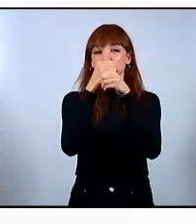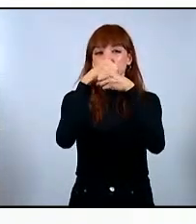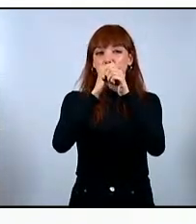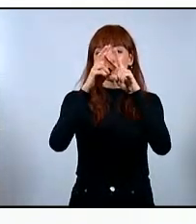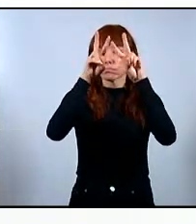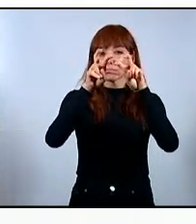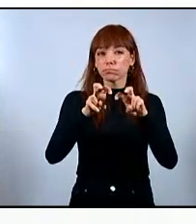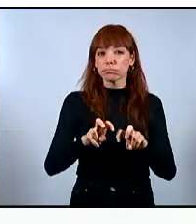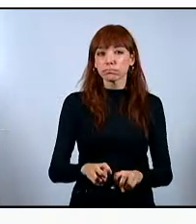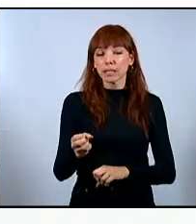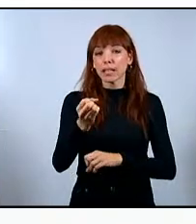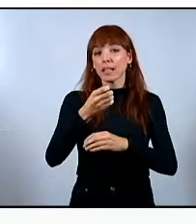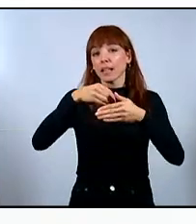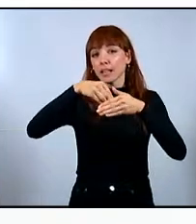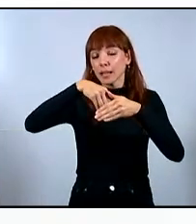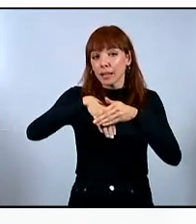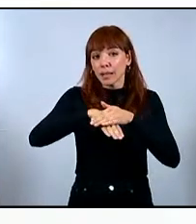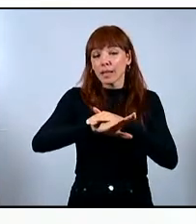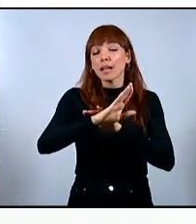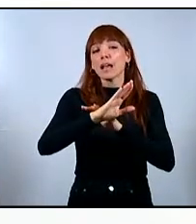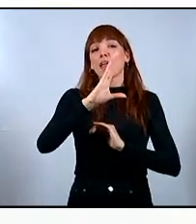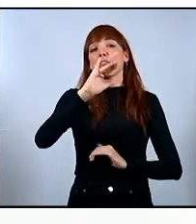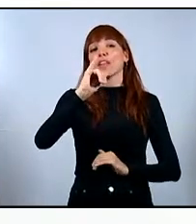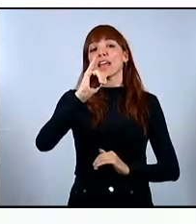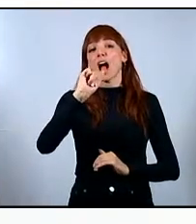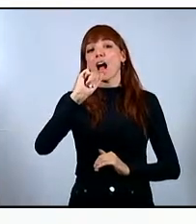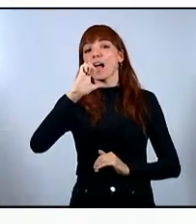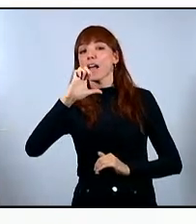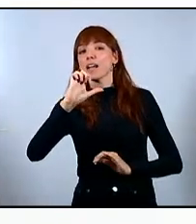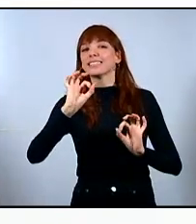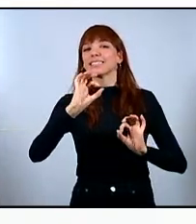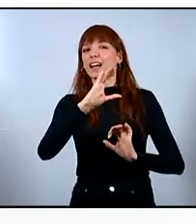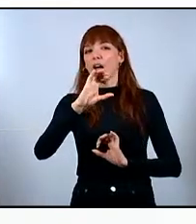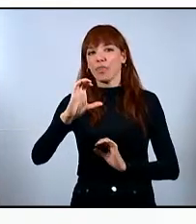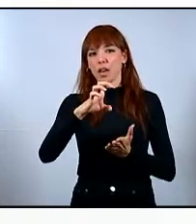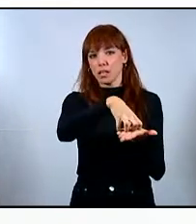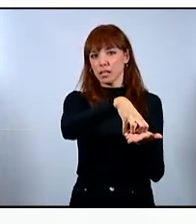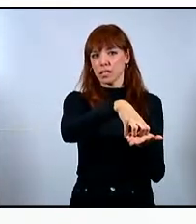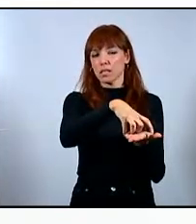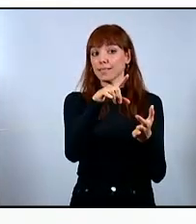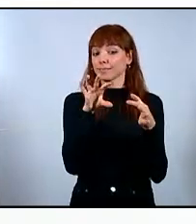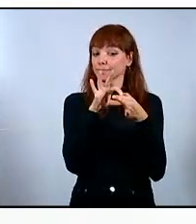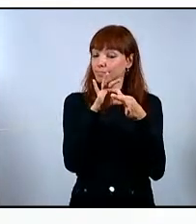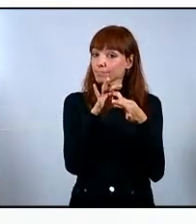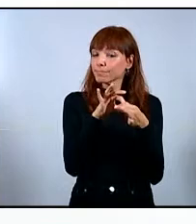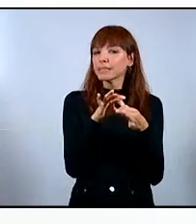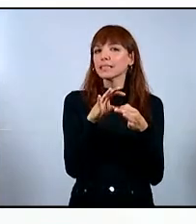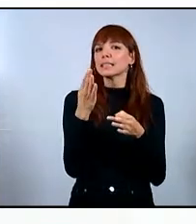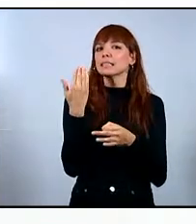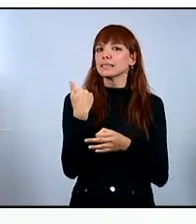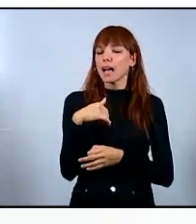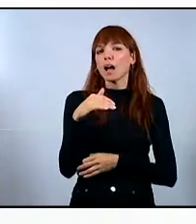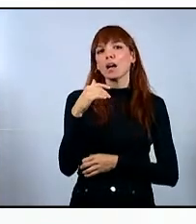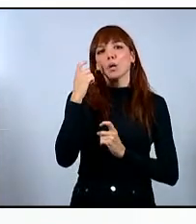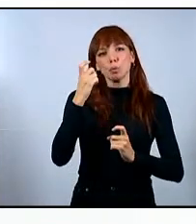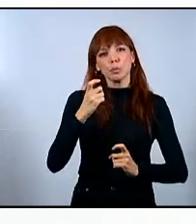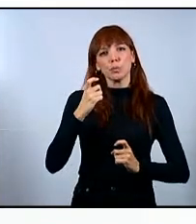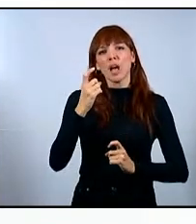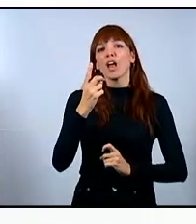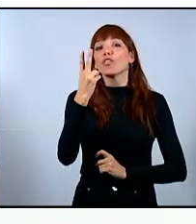Almacenamiento Energético de Cáceres, el CIAE, he de informarles que hemos conseguido desbloquear el proyecto después de casi 2 años